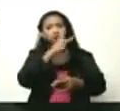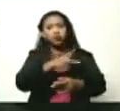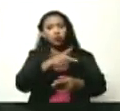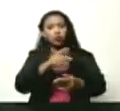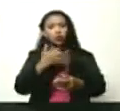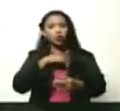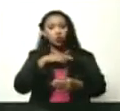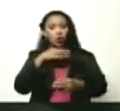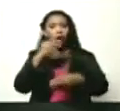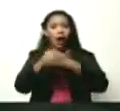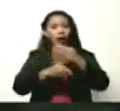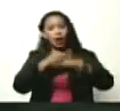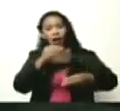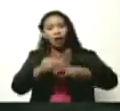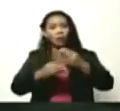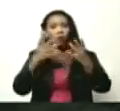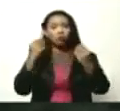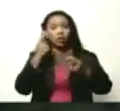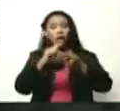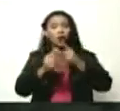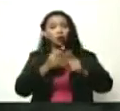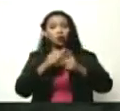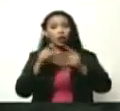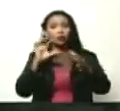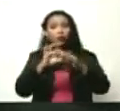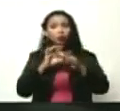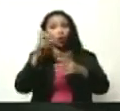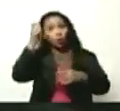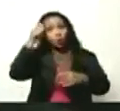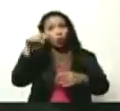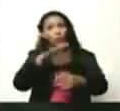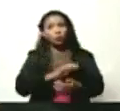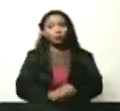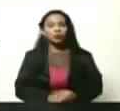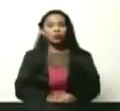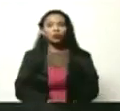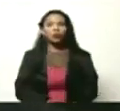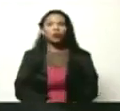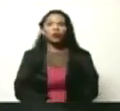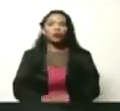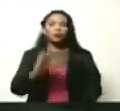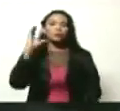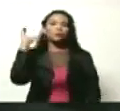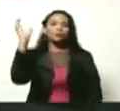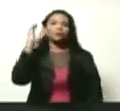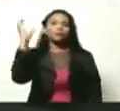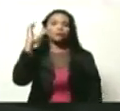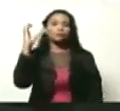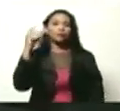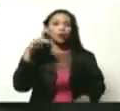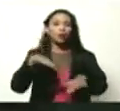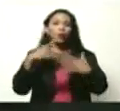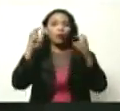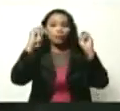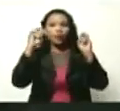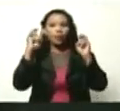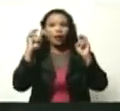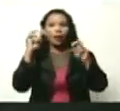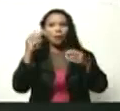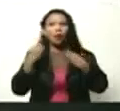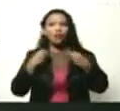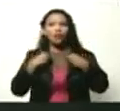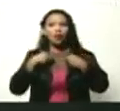a ver realizados muchas de las cosas que soñamos nuestros dos pueblos. En Colombia, ¿cuál es la expectativa respecto al rol que puede jugar Venezuela